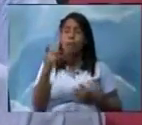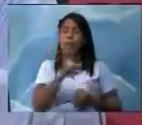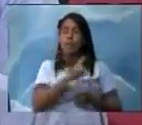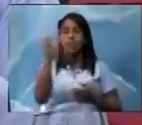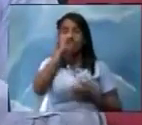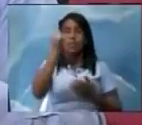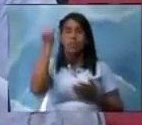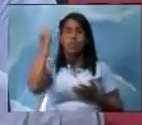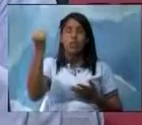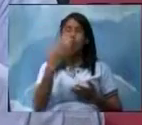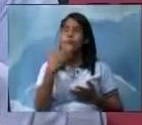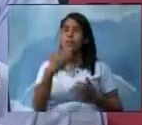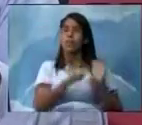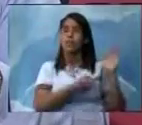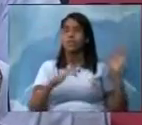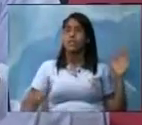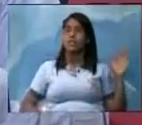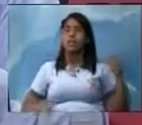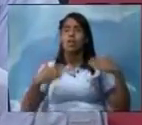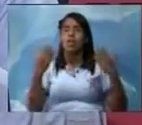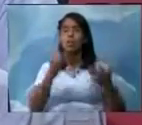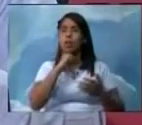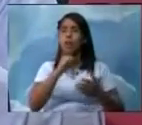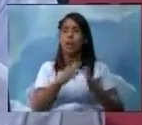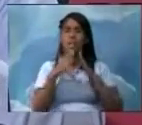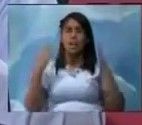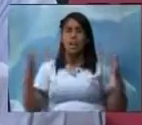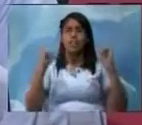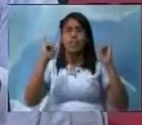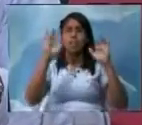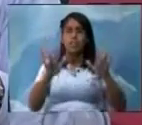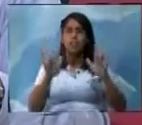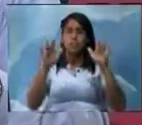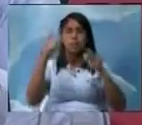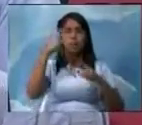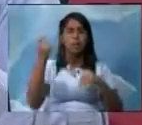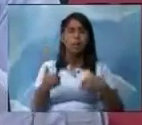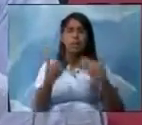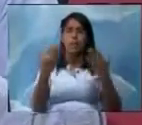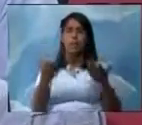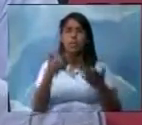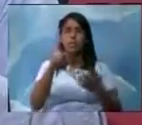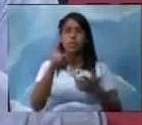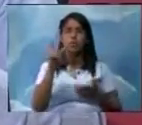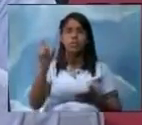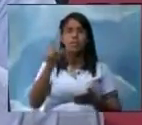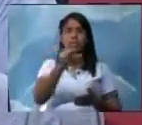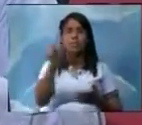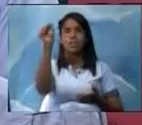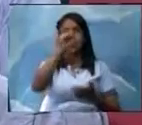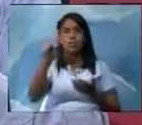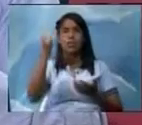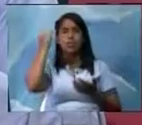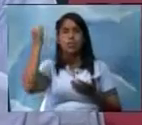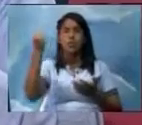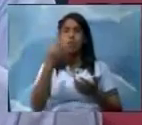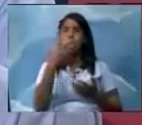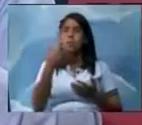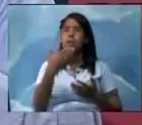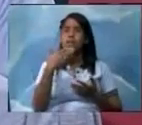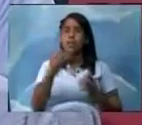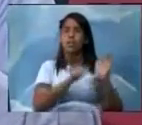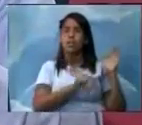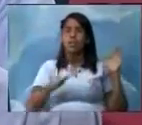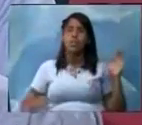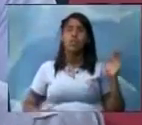sabiduría pídale al Señor el cual es grande y misericordioso para darte usted necesita sabiduría pídale al señor